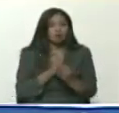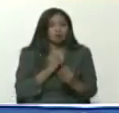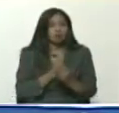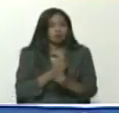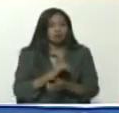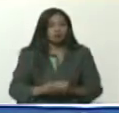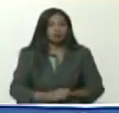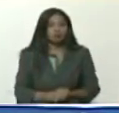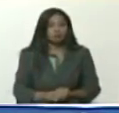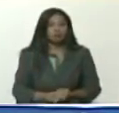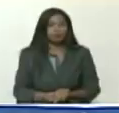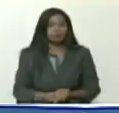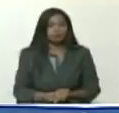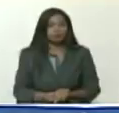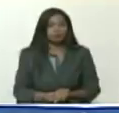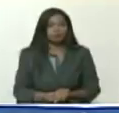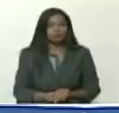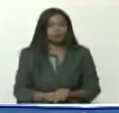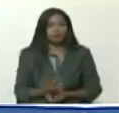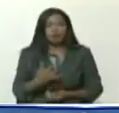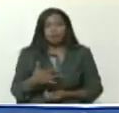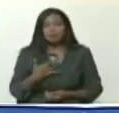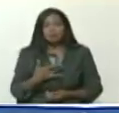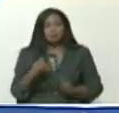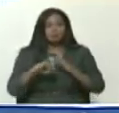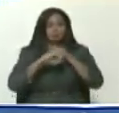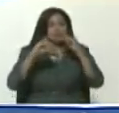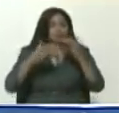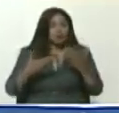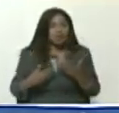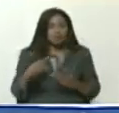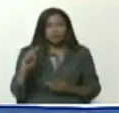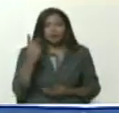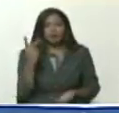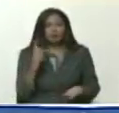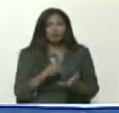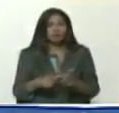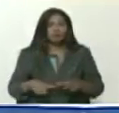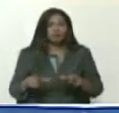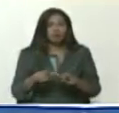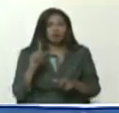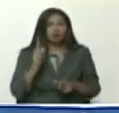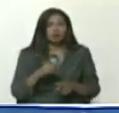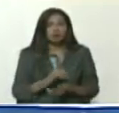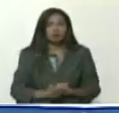obrera, me siento feliz de haber venido por primera vez a INVEPAL.